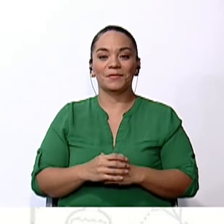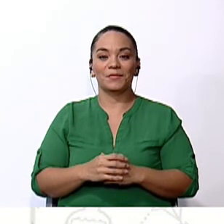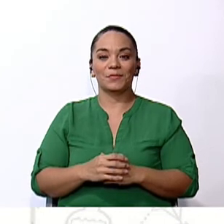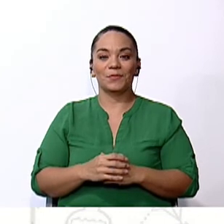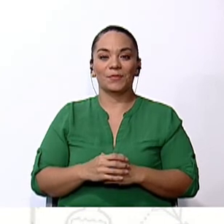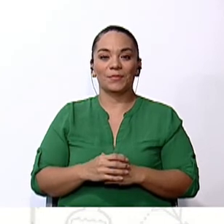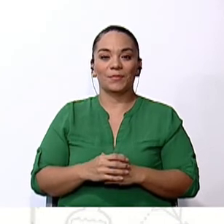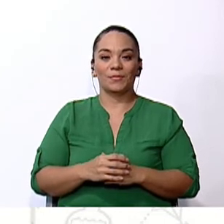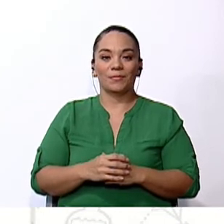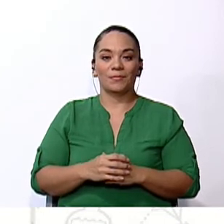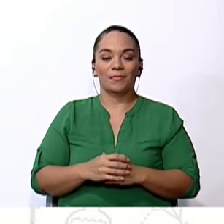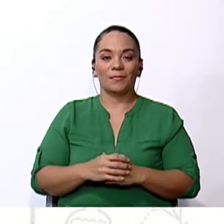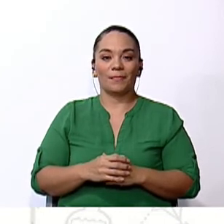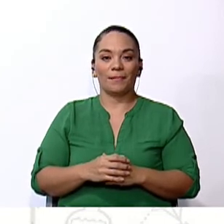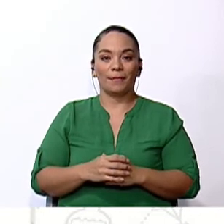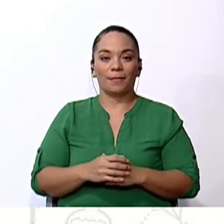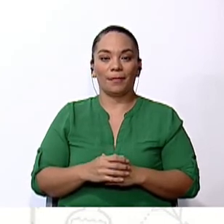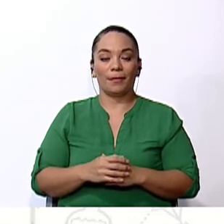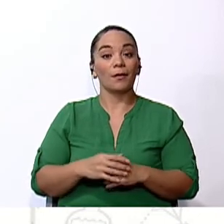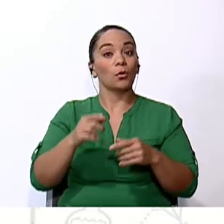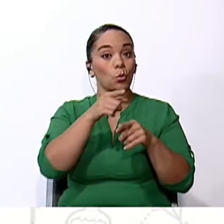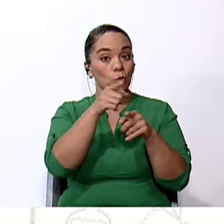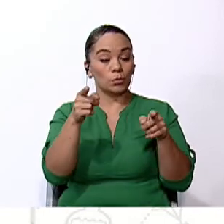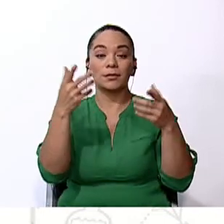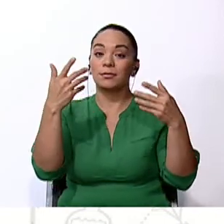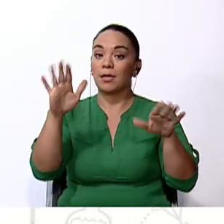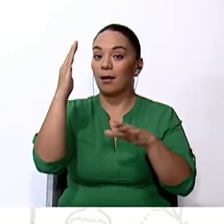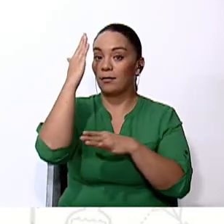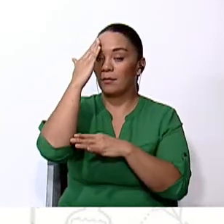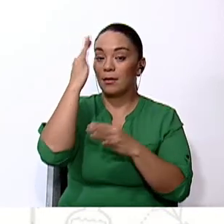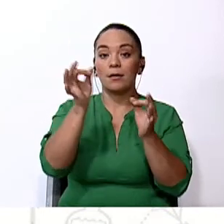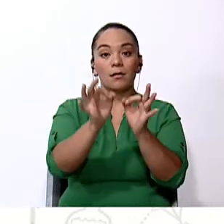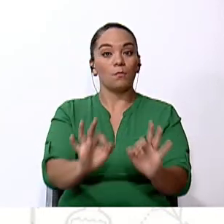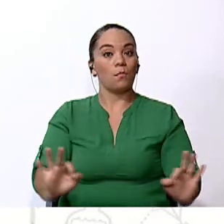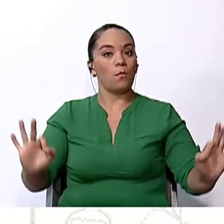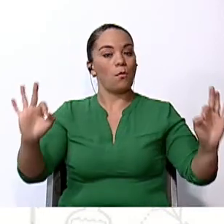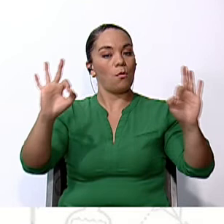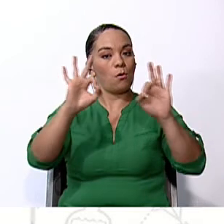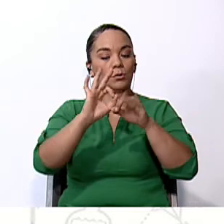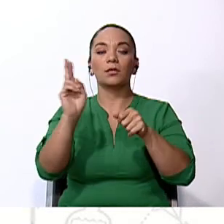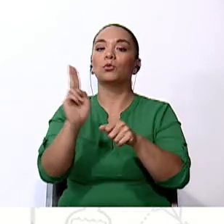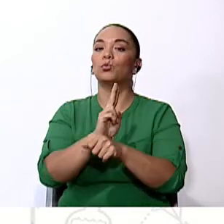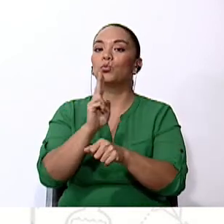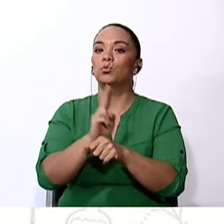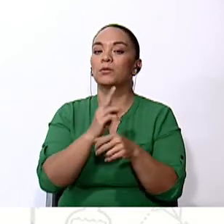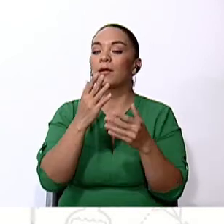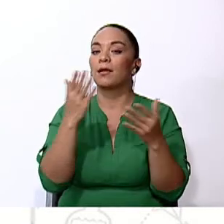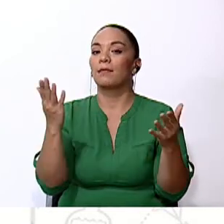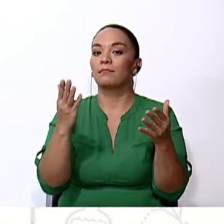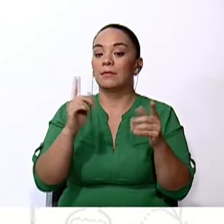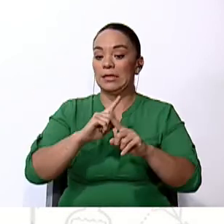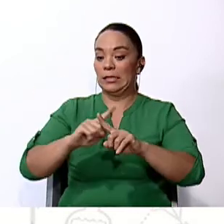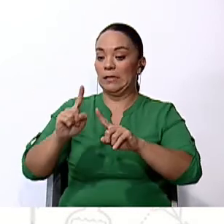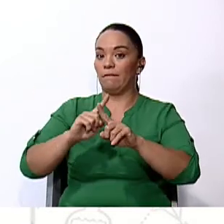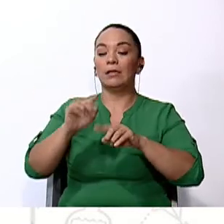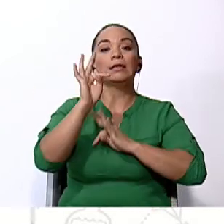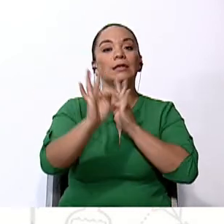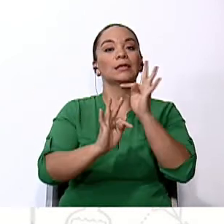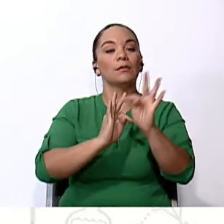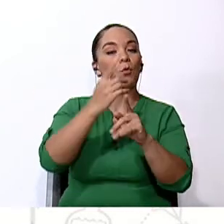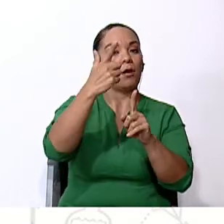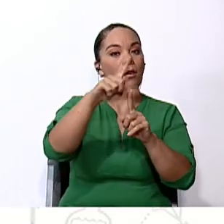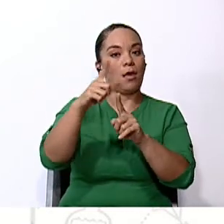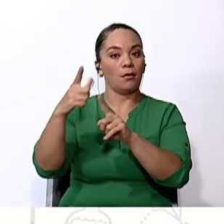Vamos a ver. Conocimos la importancia de conocer y utilizar los tipos de letra cursiva